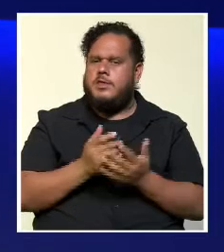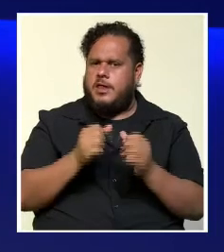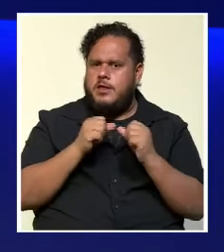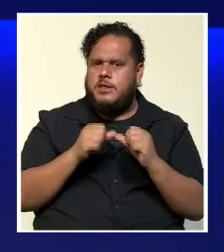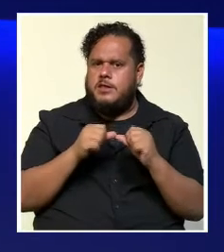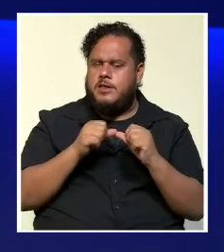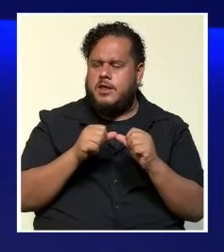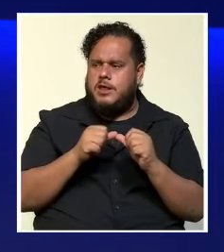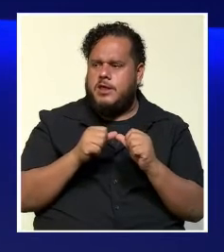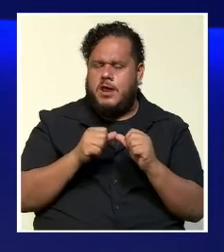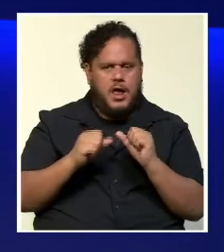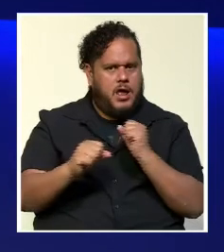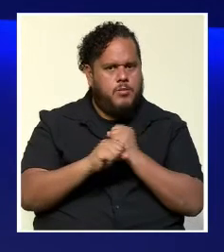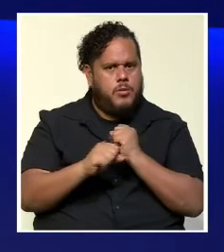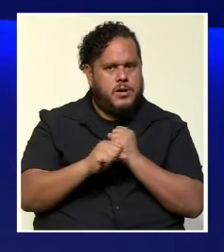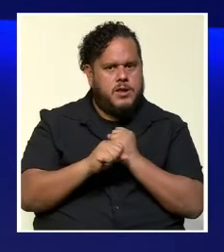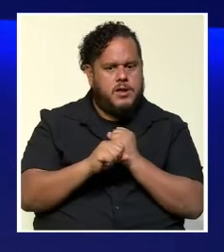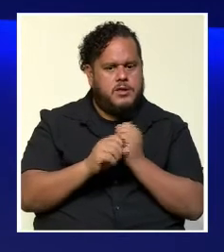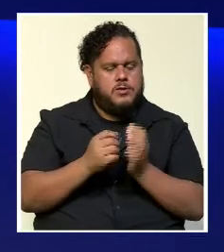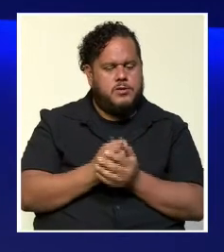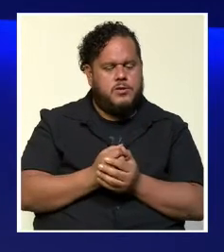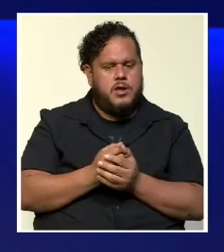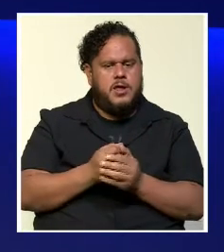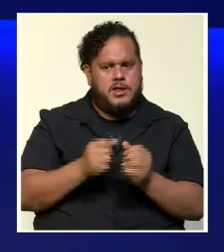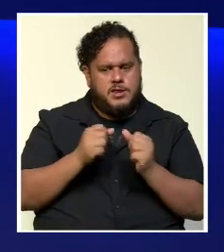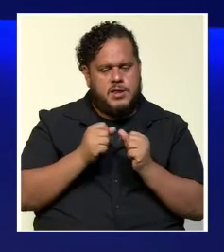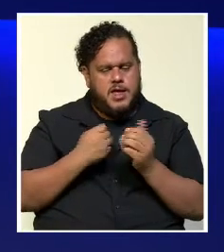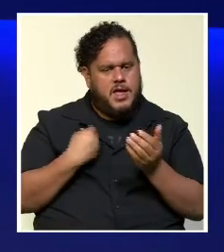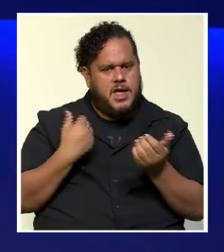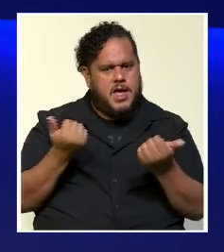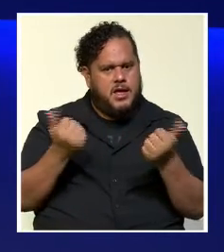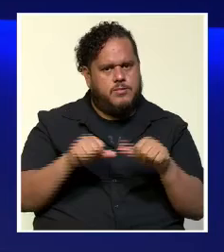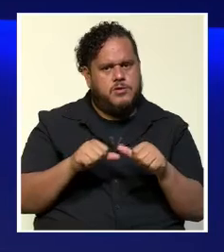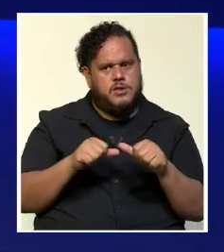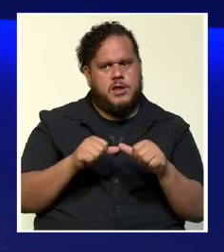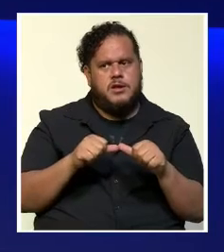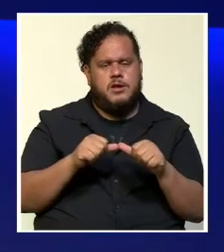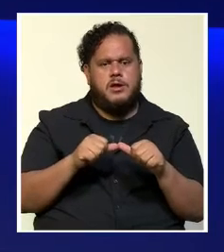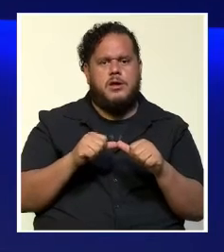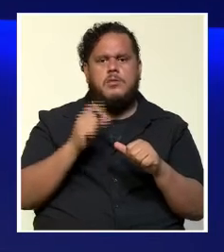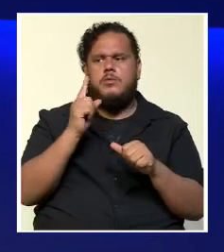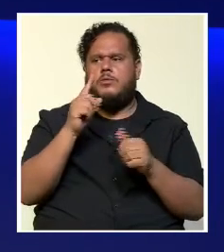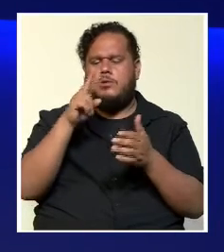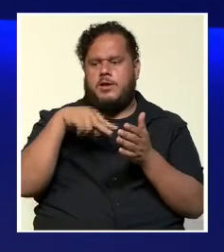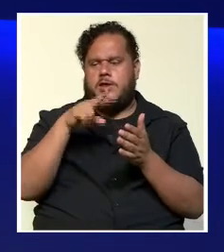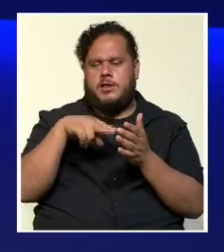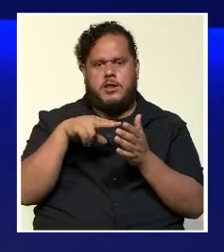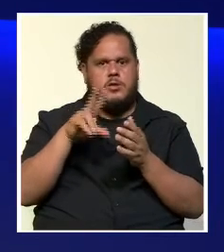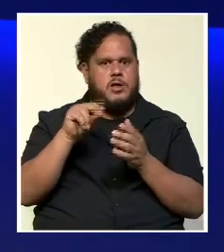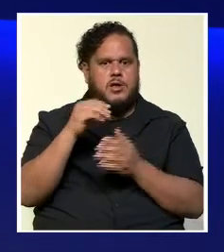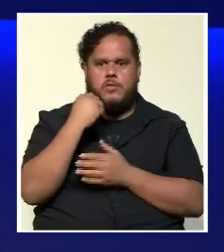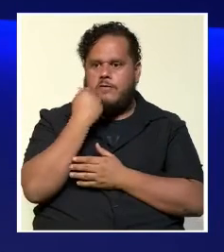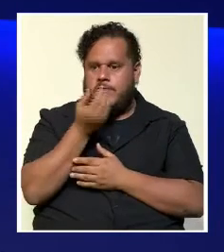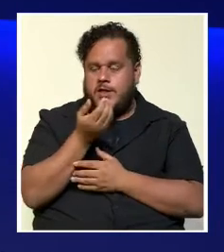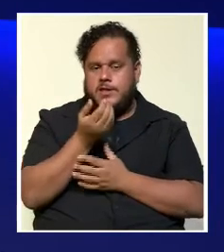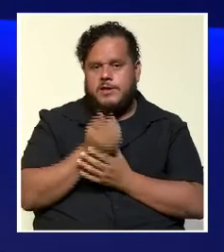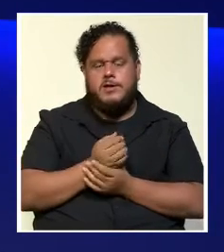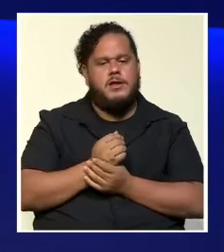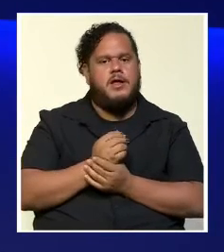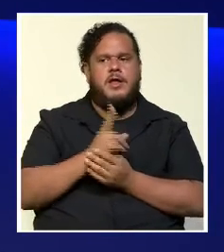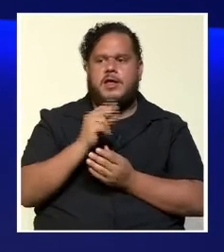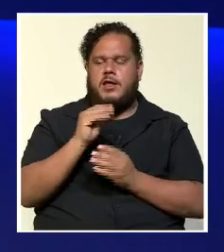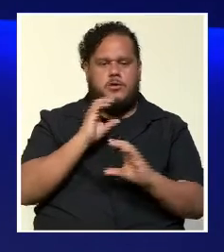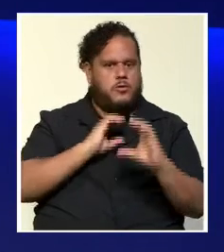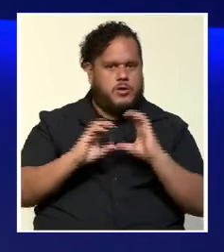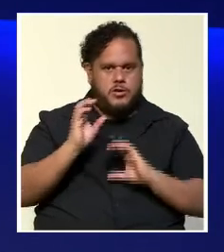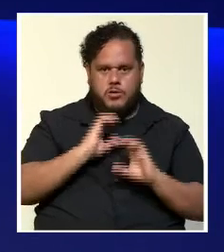seguir publicando, de apostar por una literatura que no es fácil, que no es